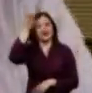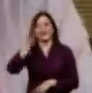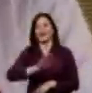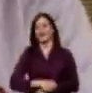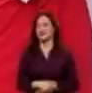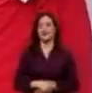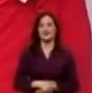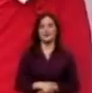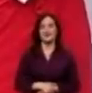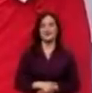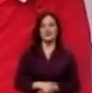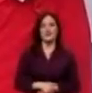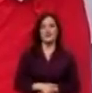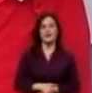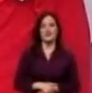realmente.